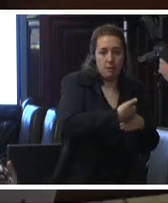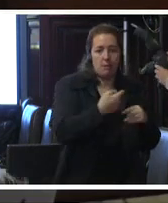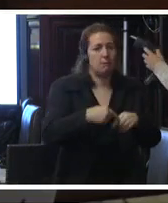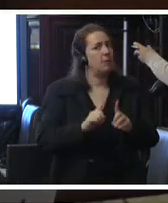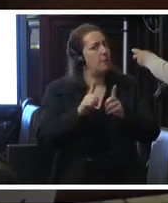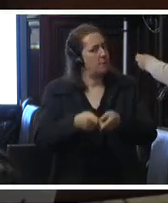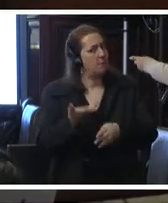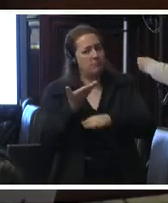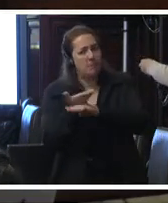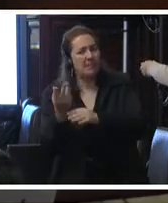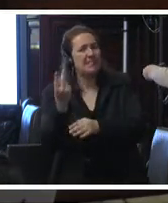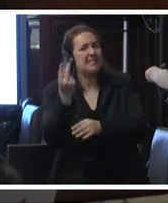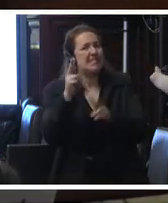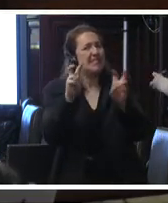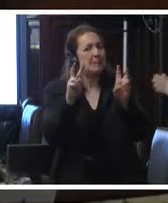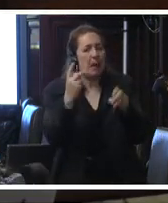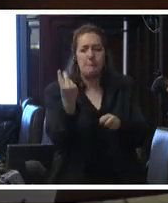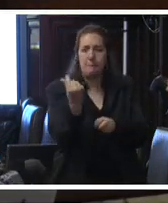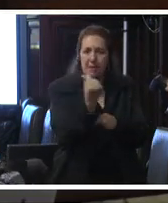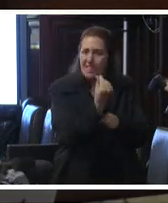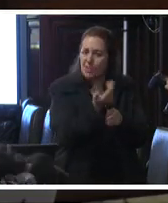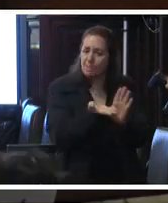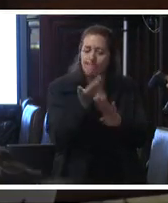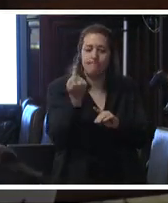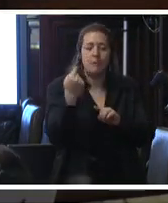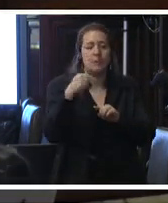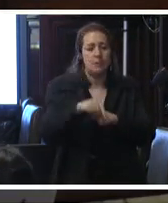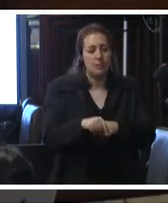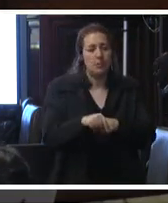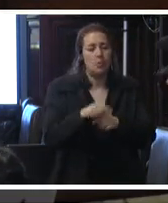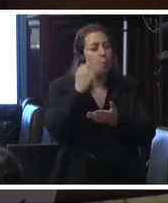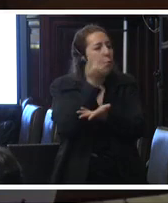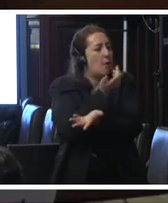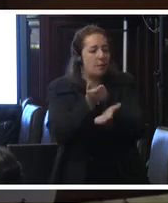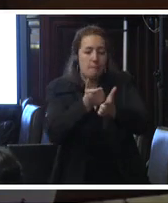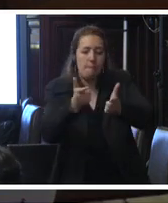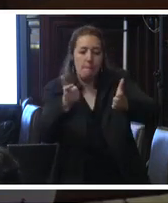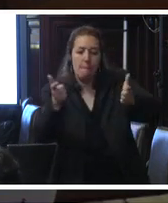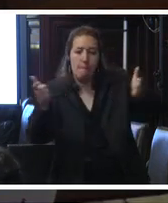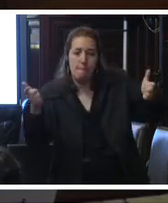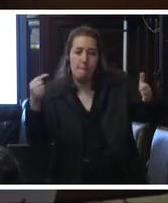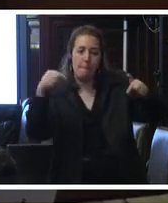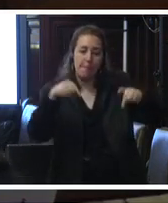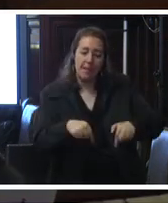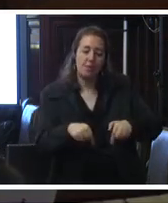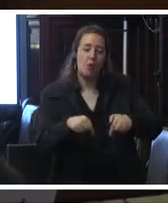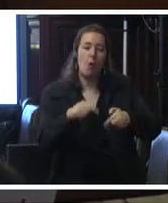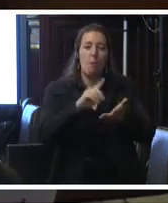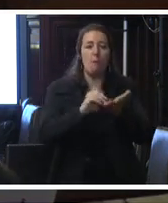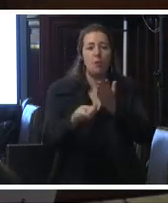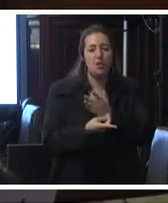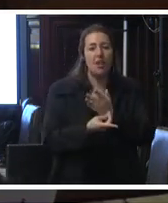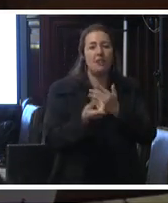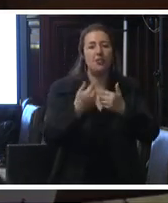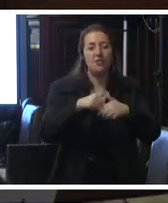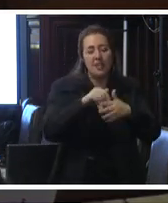los precios, y eso implica la expansión de este tipo de proyectos en territorios de comunidades ancestrales,